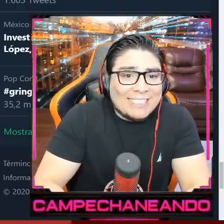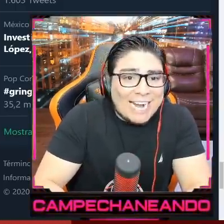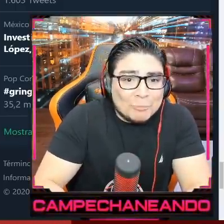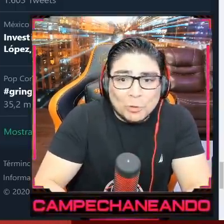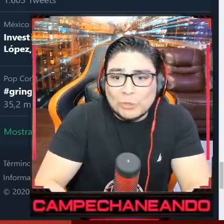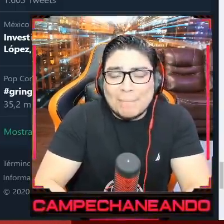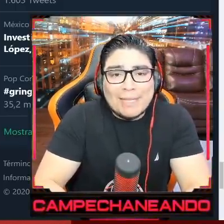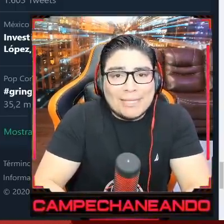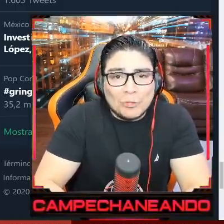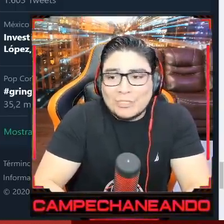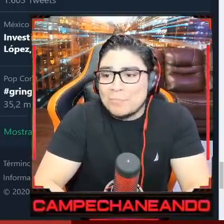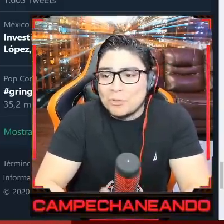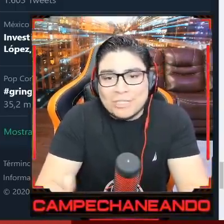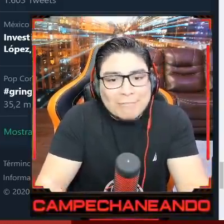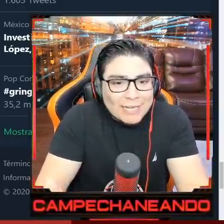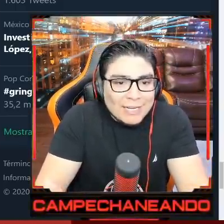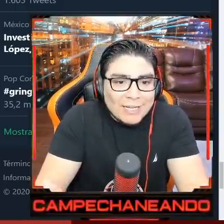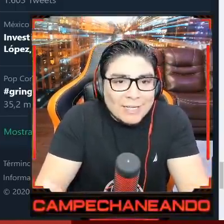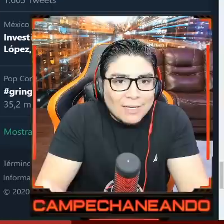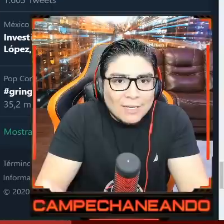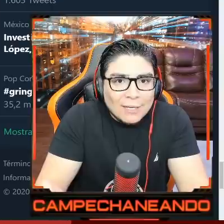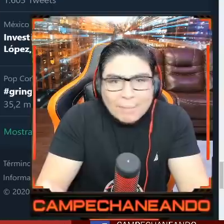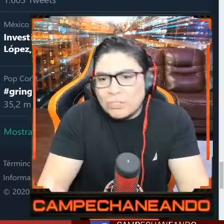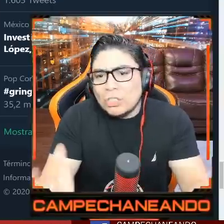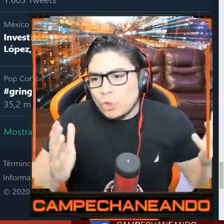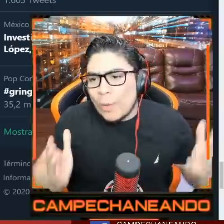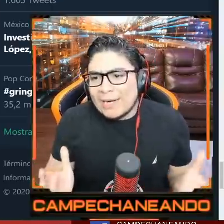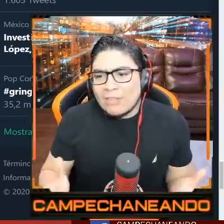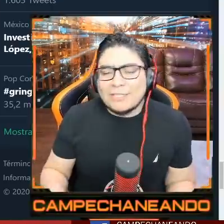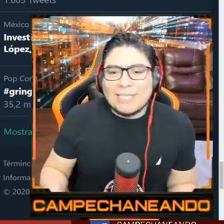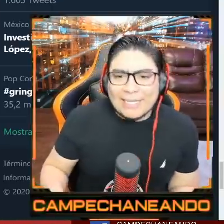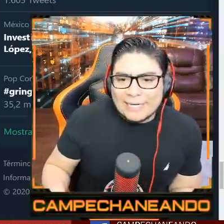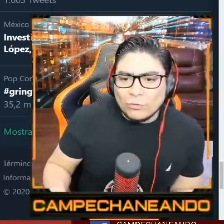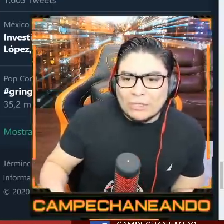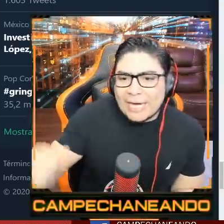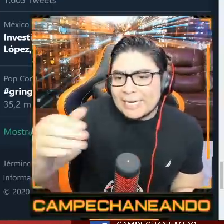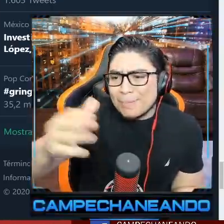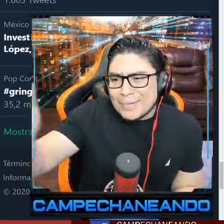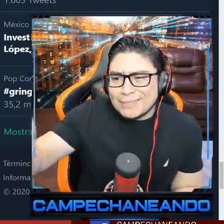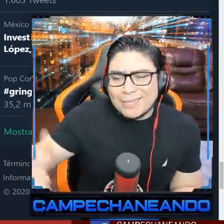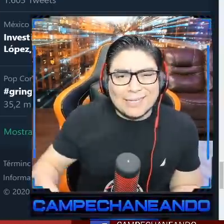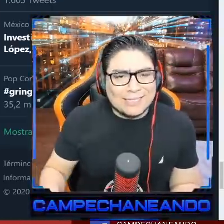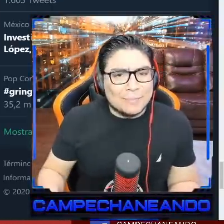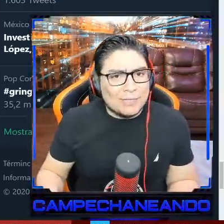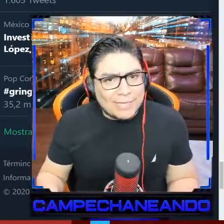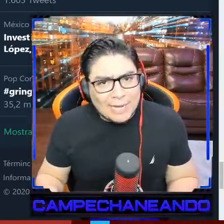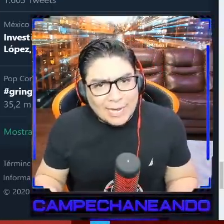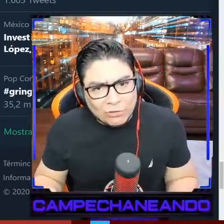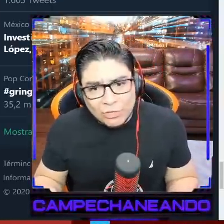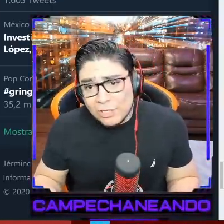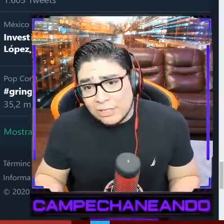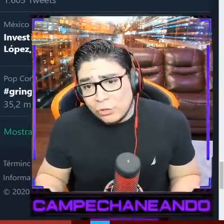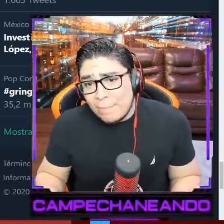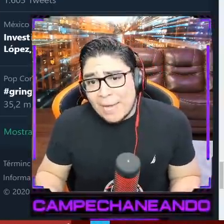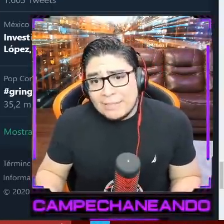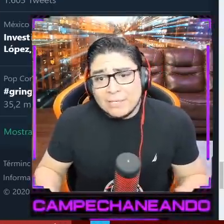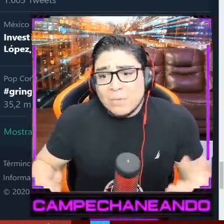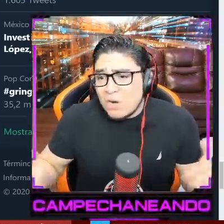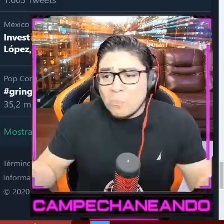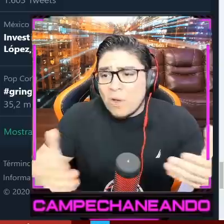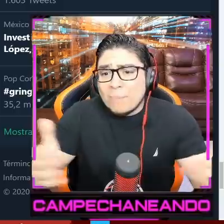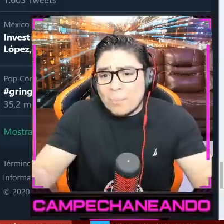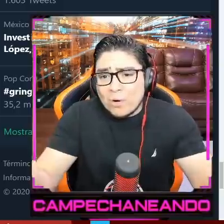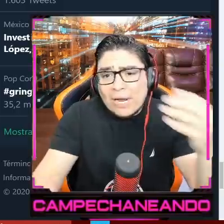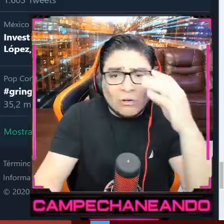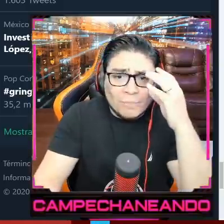revisar absolutamente todo es imposible pero si los gobernadores quieren renunciar y que el presidente andrés manuel se haga cargo de todo el país